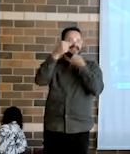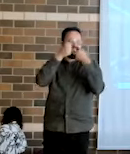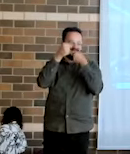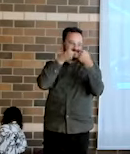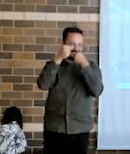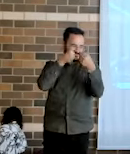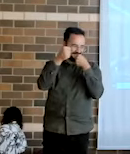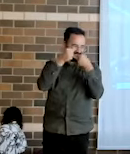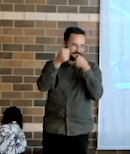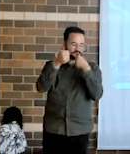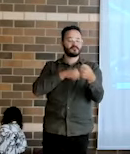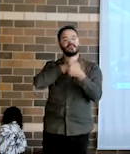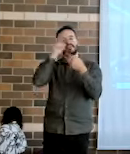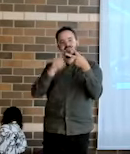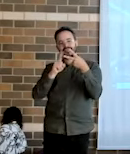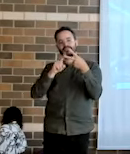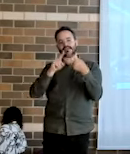tenemos atrás,